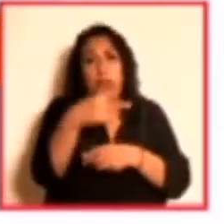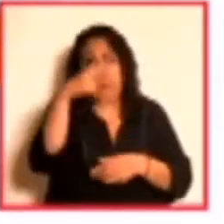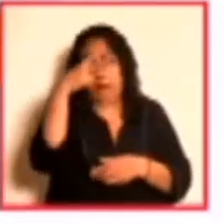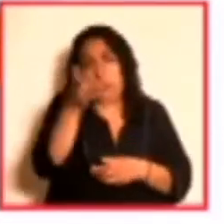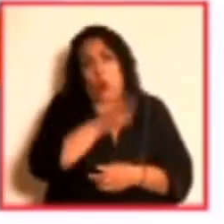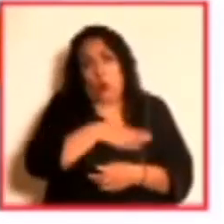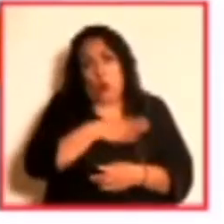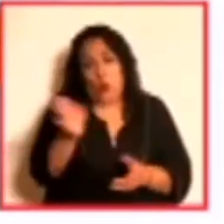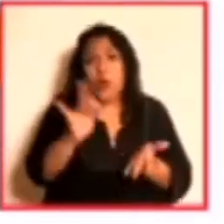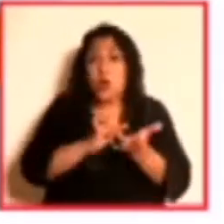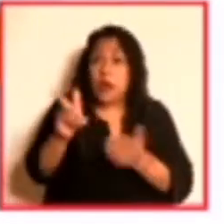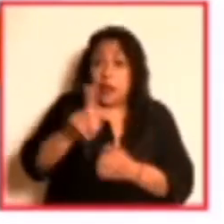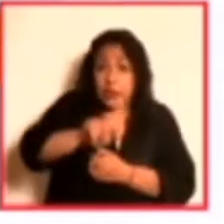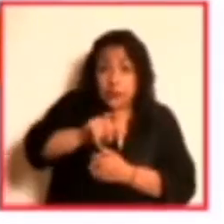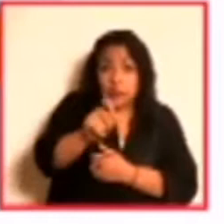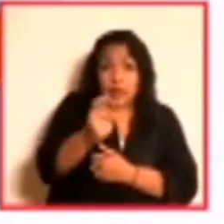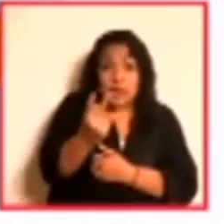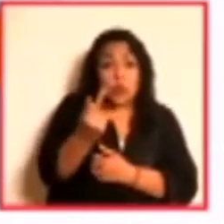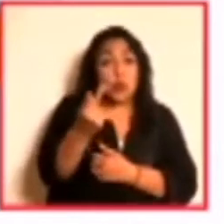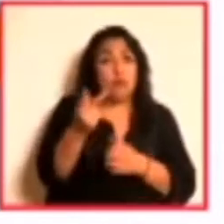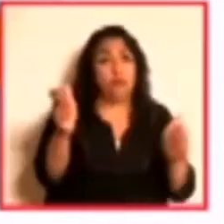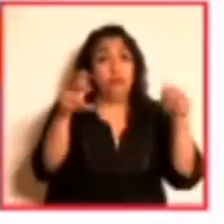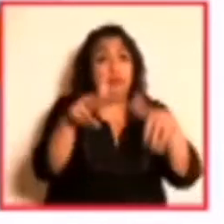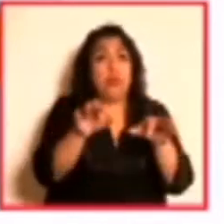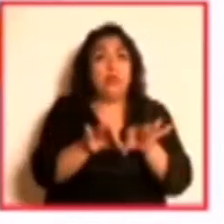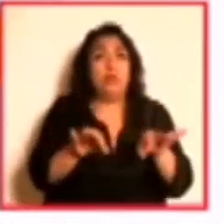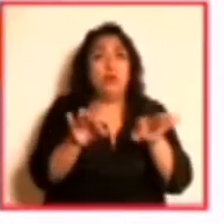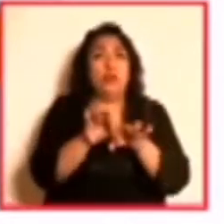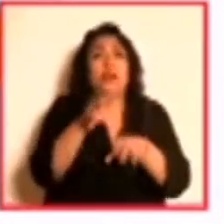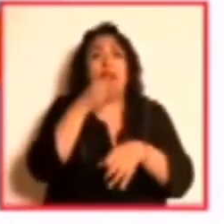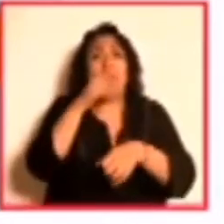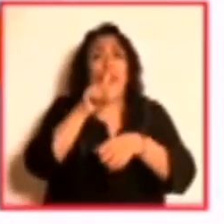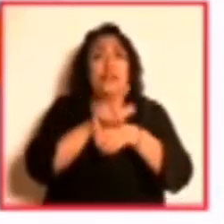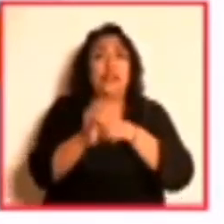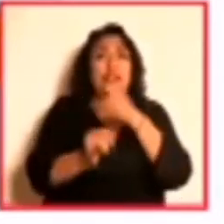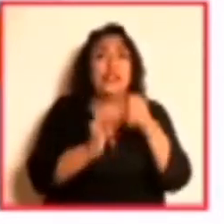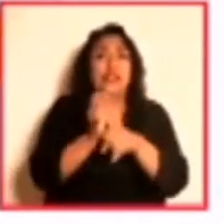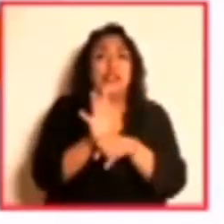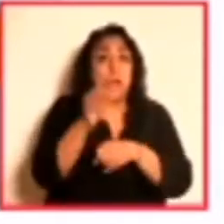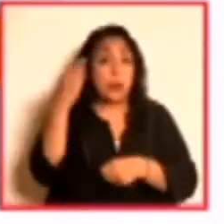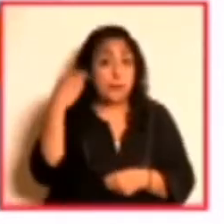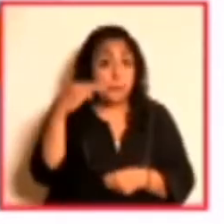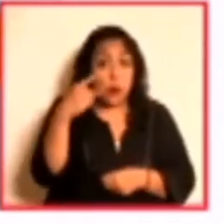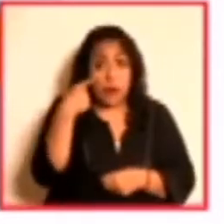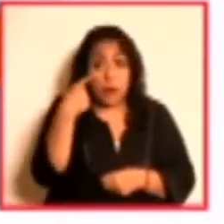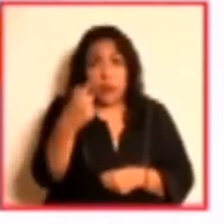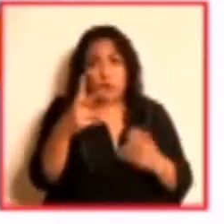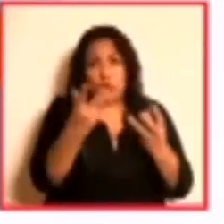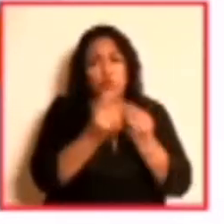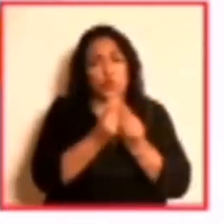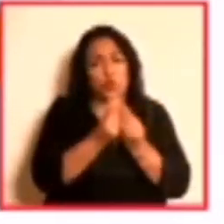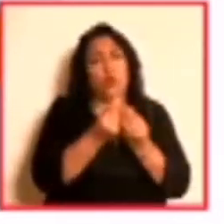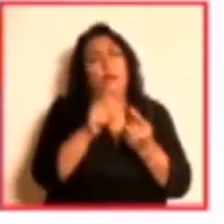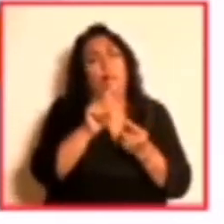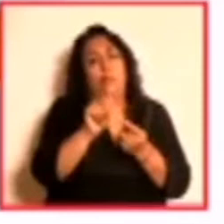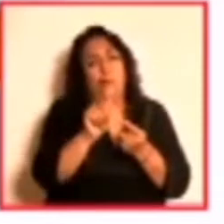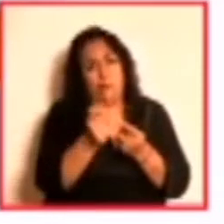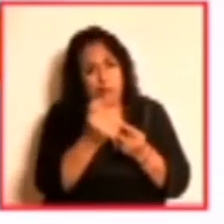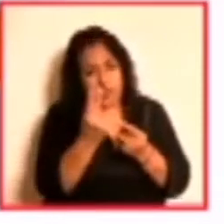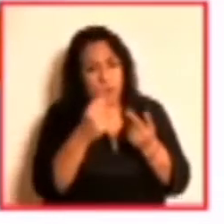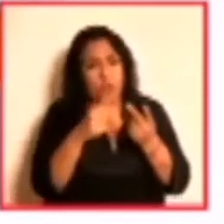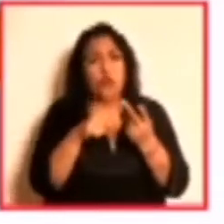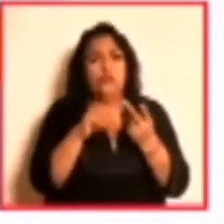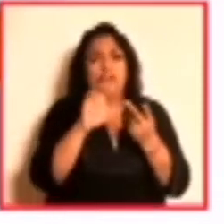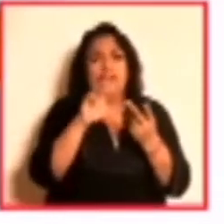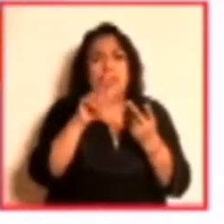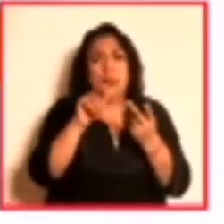al Canal 22, que es sede del Festival Internacional de Cine Morelia, pues pudimos ver que junto con Canal 22, Cinépolis Click y